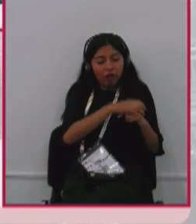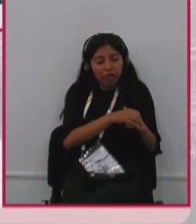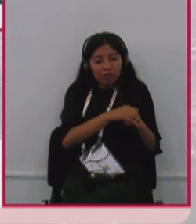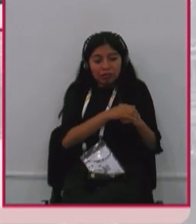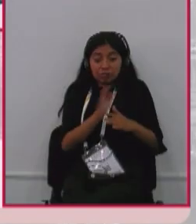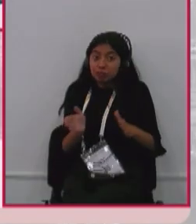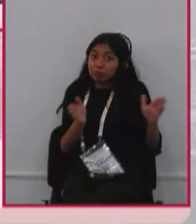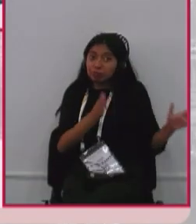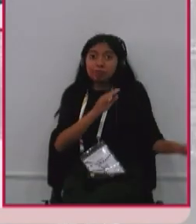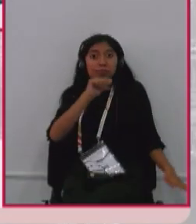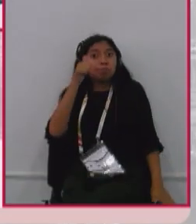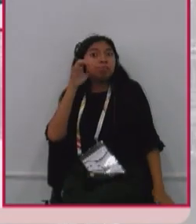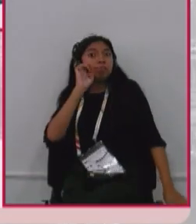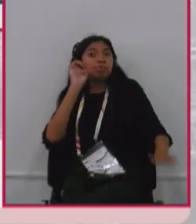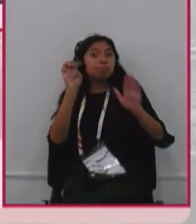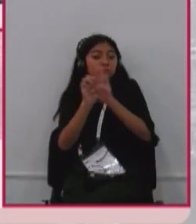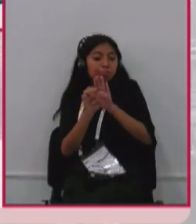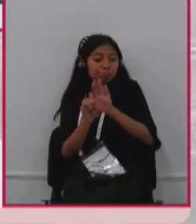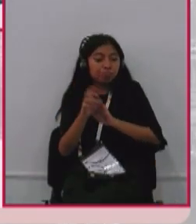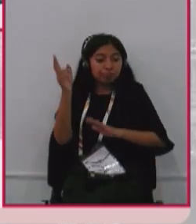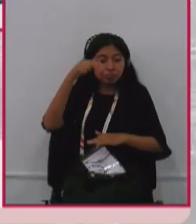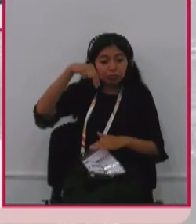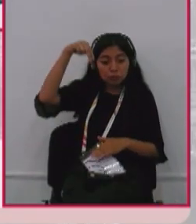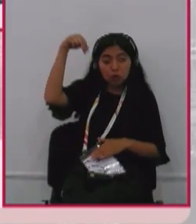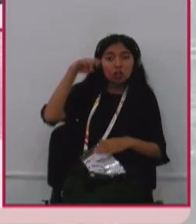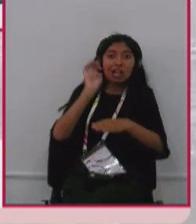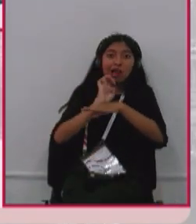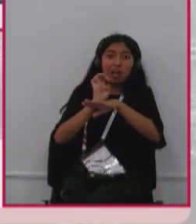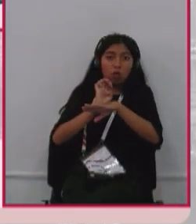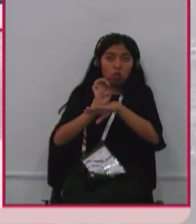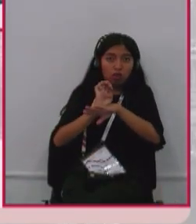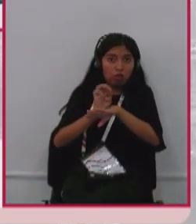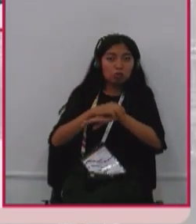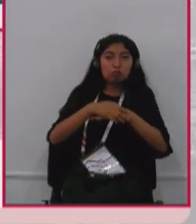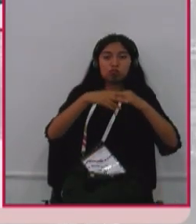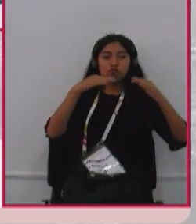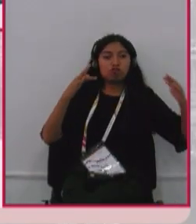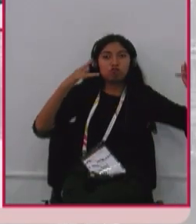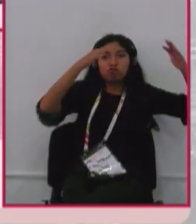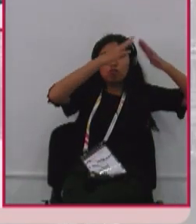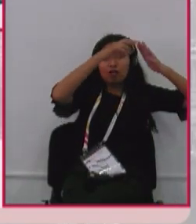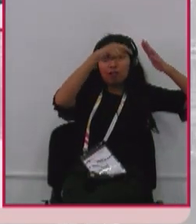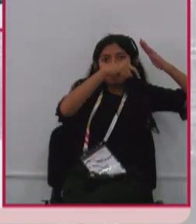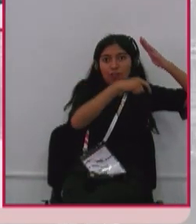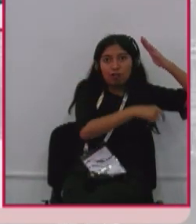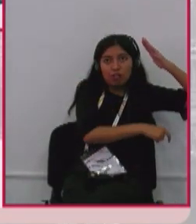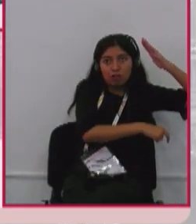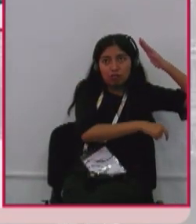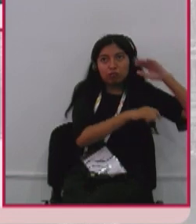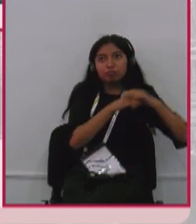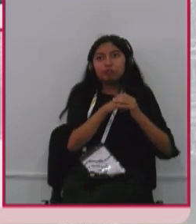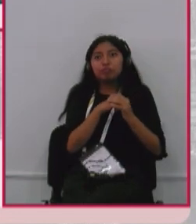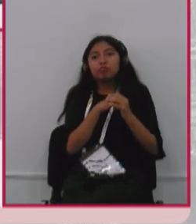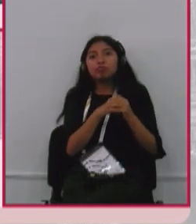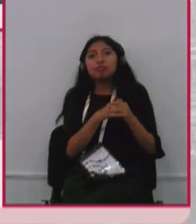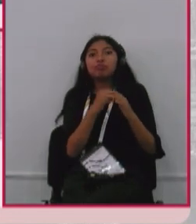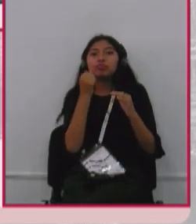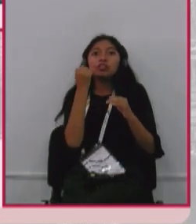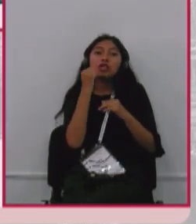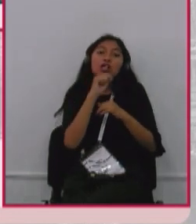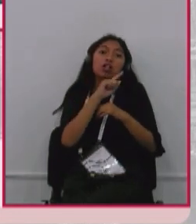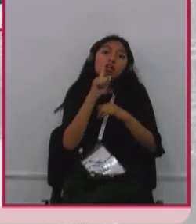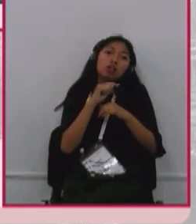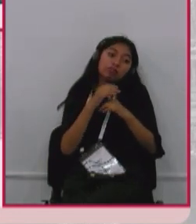Otro ejemplo es Fruta del Norte en Ecuador. Es una mina subterránea operada y propiedad de Lundin Gold en la zona del